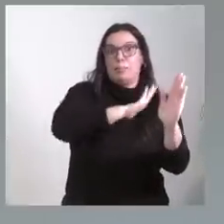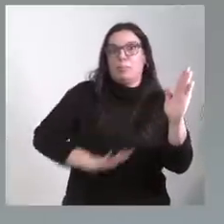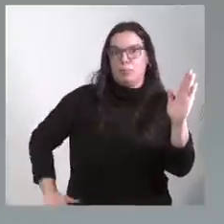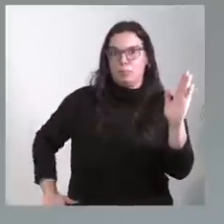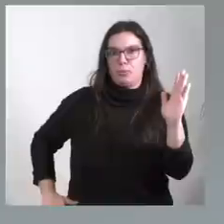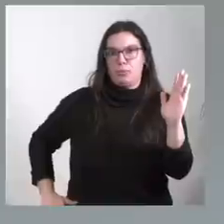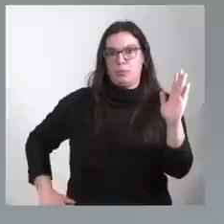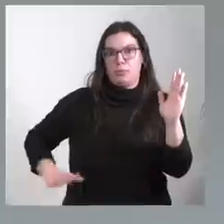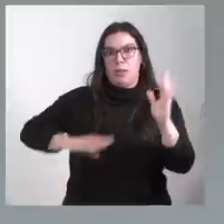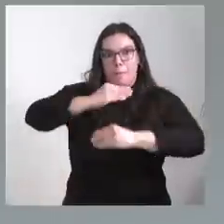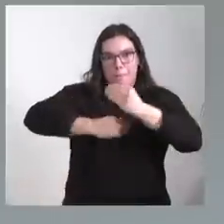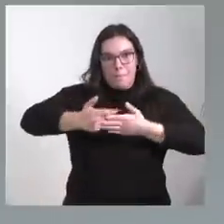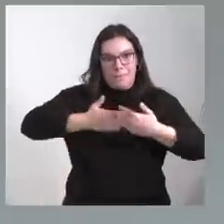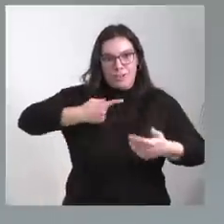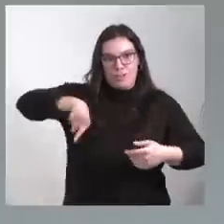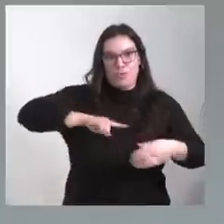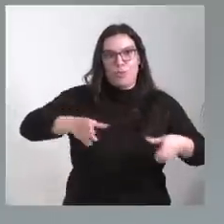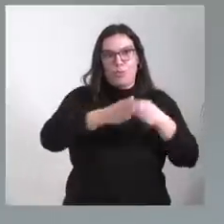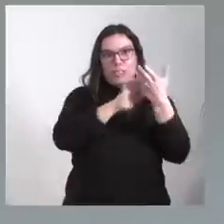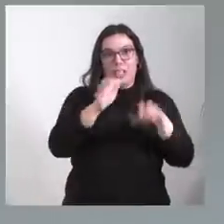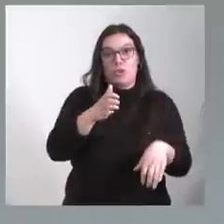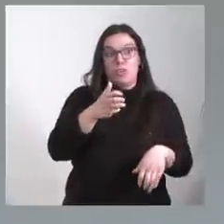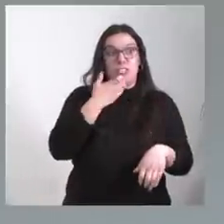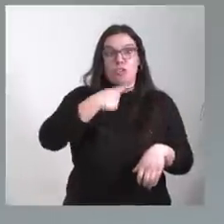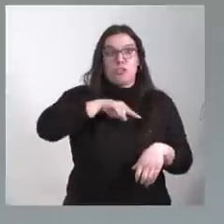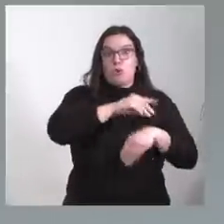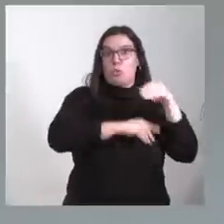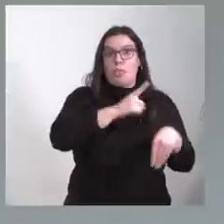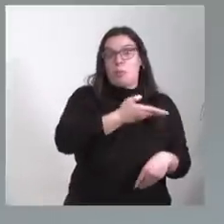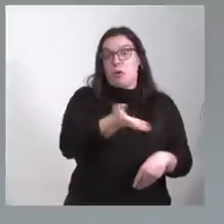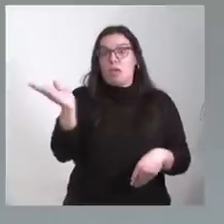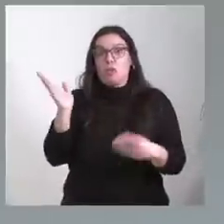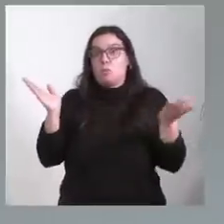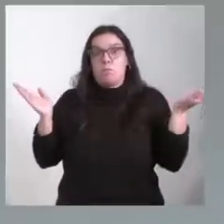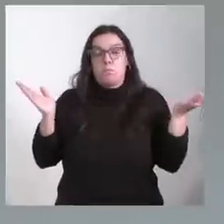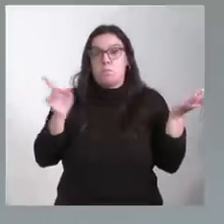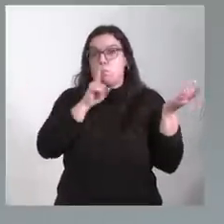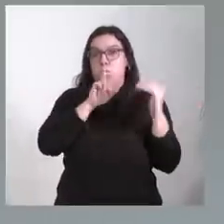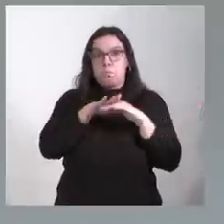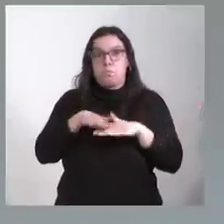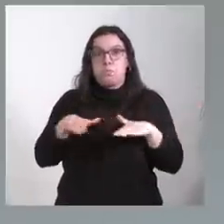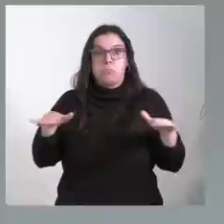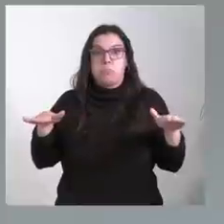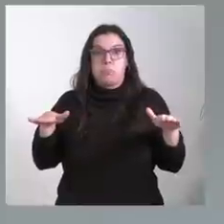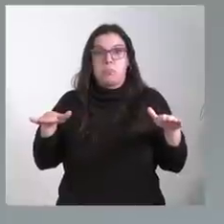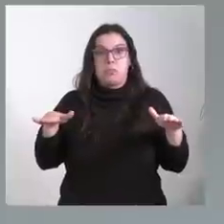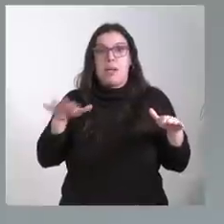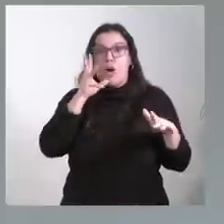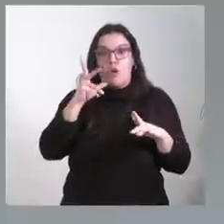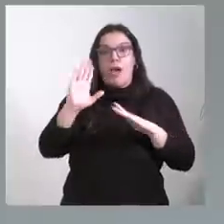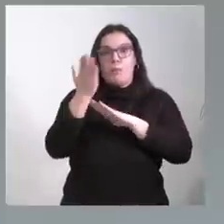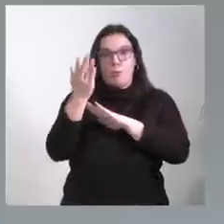de la junta de Castilla y león ninguno de estos grupos que hoy están planteando alguna medida la podrían plantear porque lógicamente